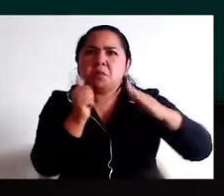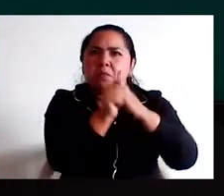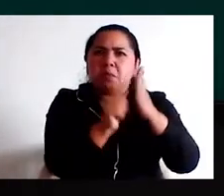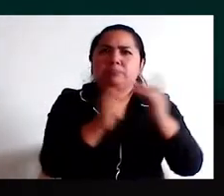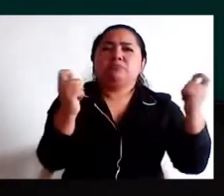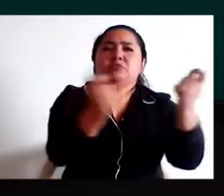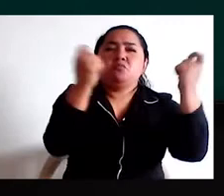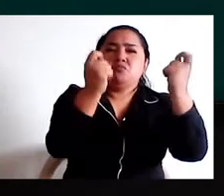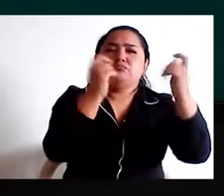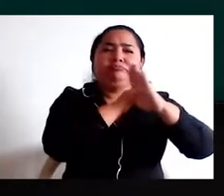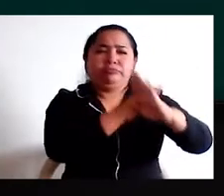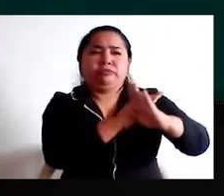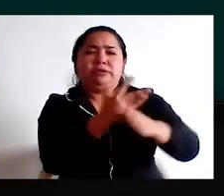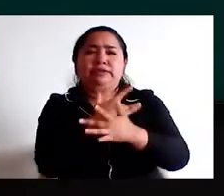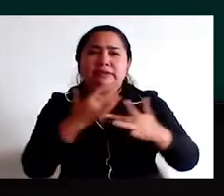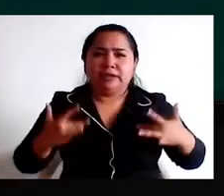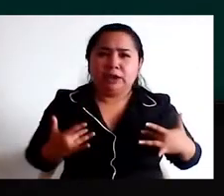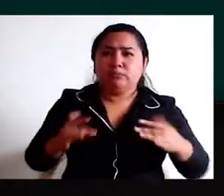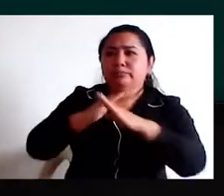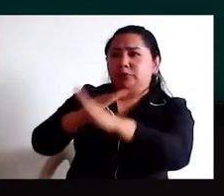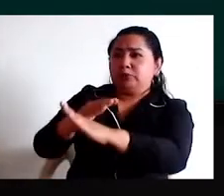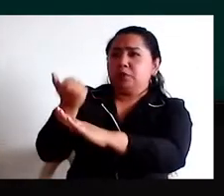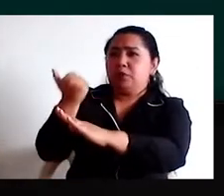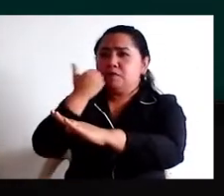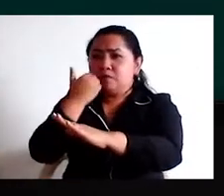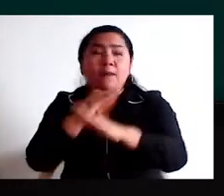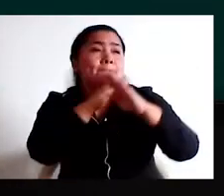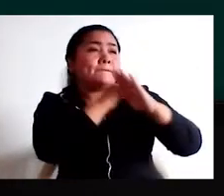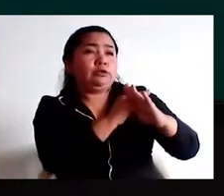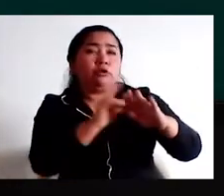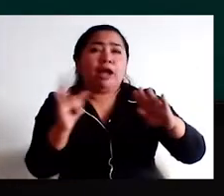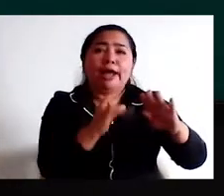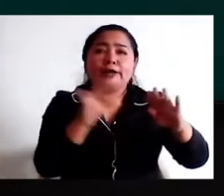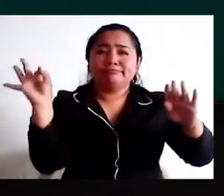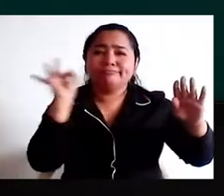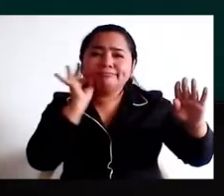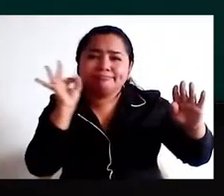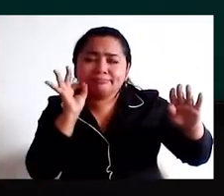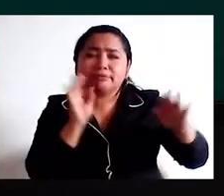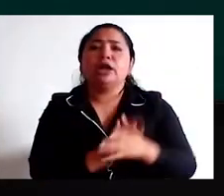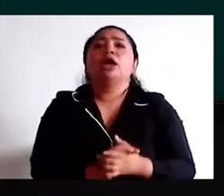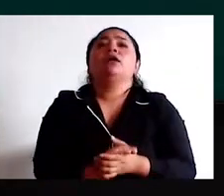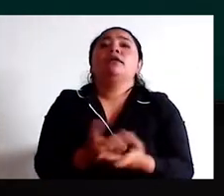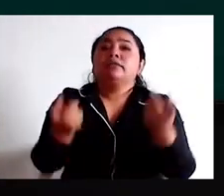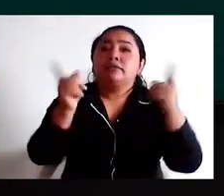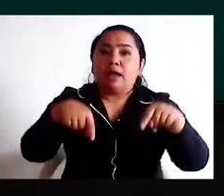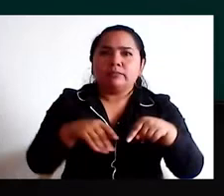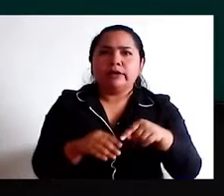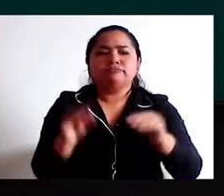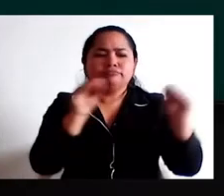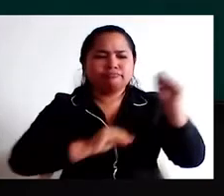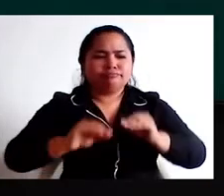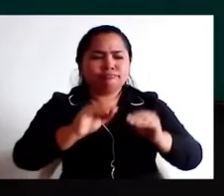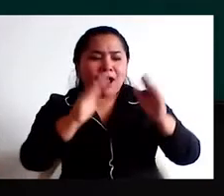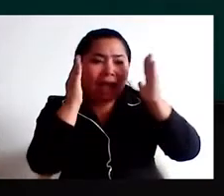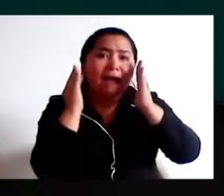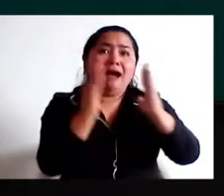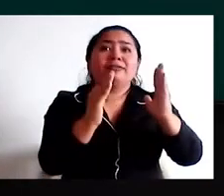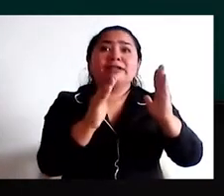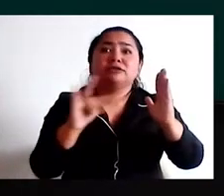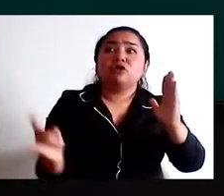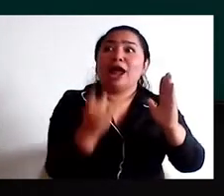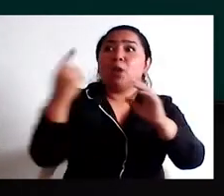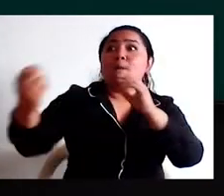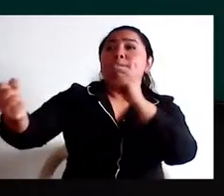promoción de la salud la prevención de la enfermedad la prevención del uso y consumo de sustancias psicoactivas el establecimiento de la ruta de